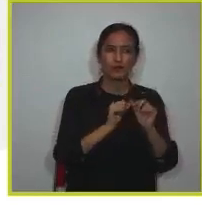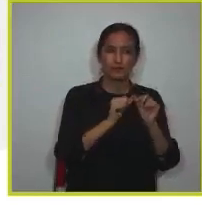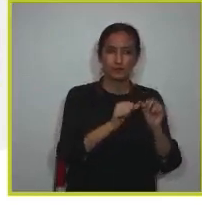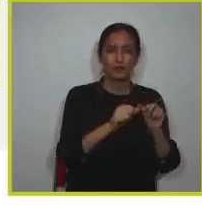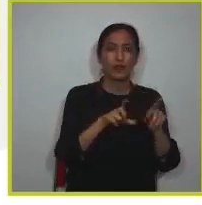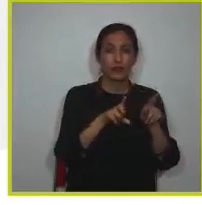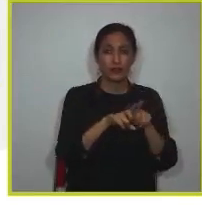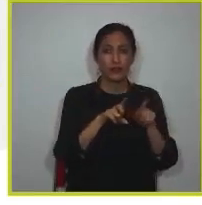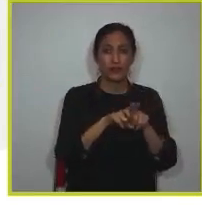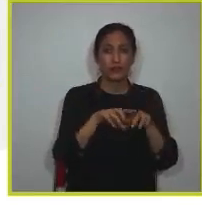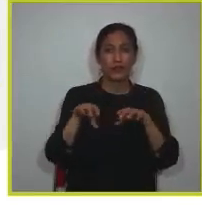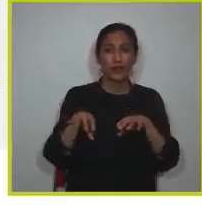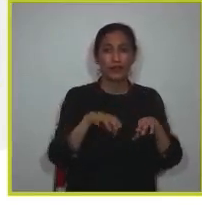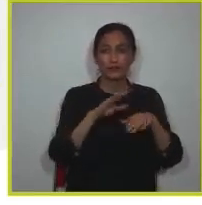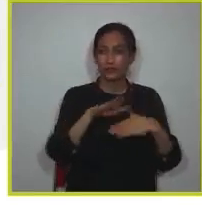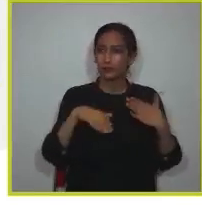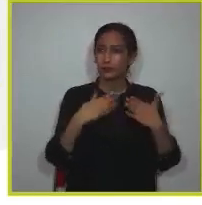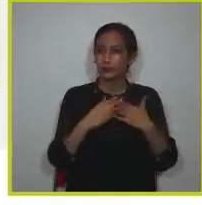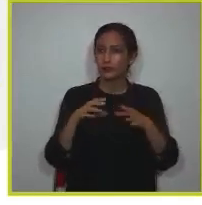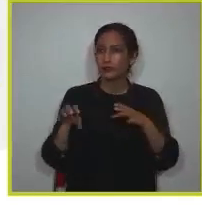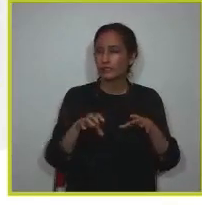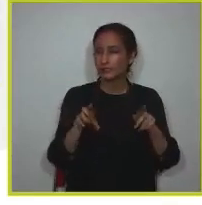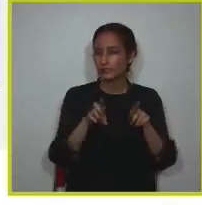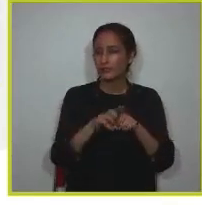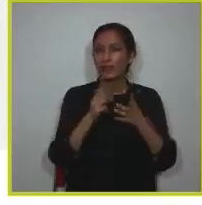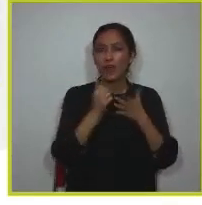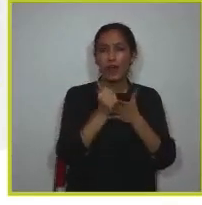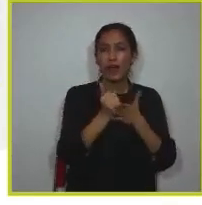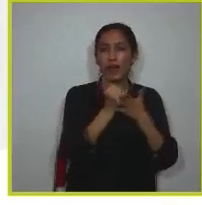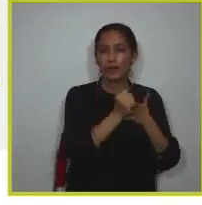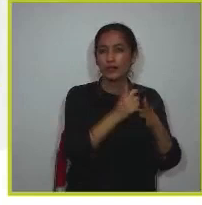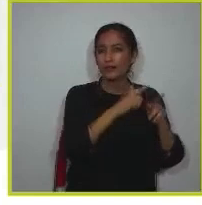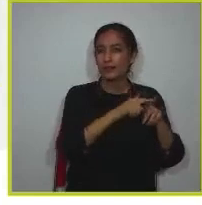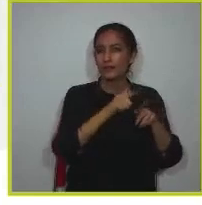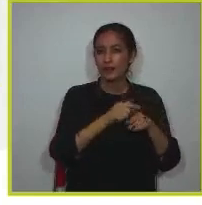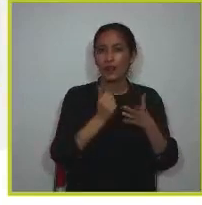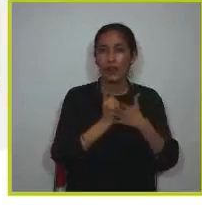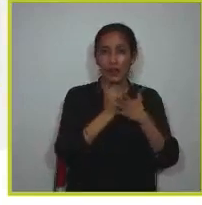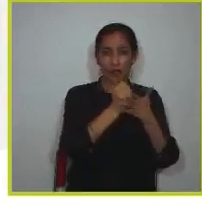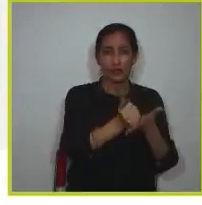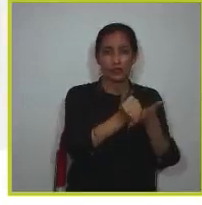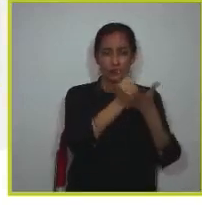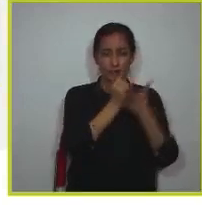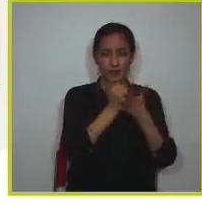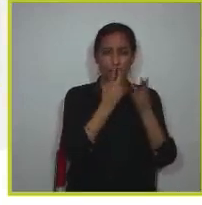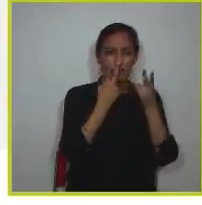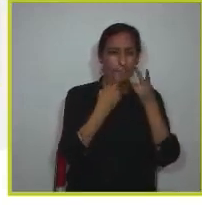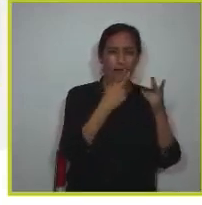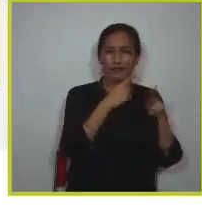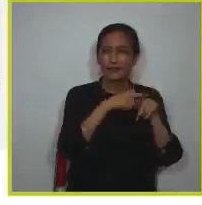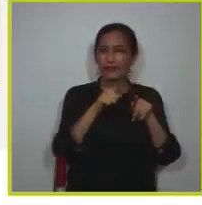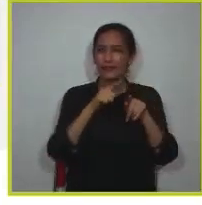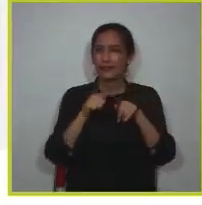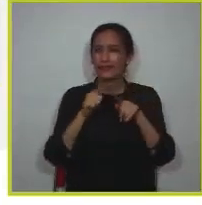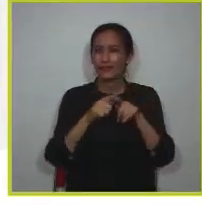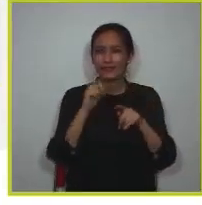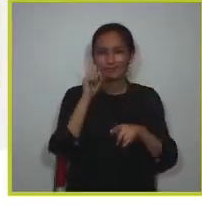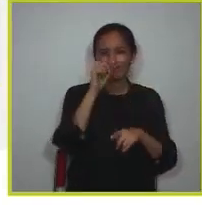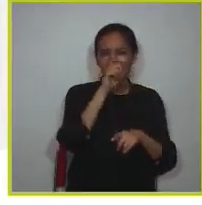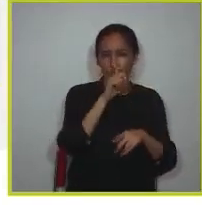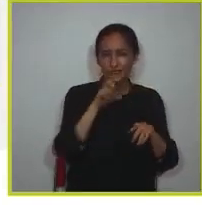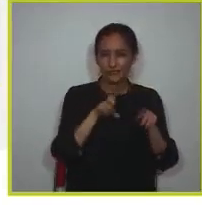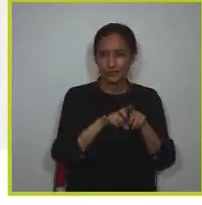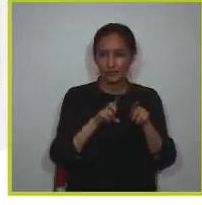sino también que han permitido ayudar y ayudarnos a identificar los mundos los nudos críticos